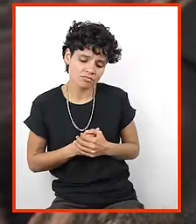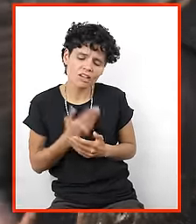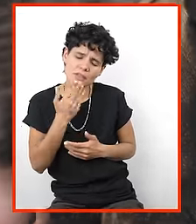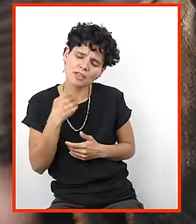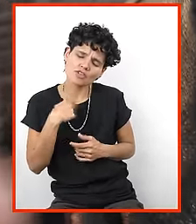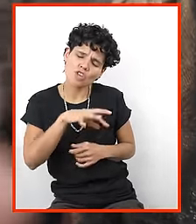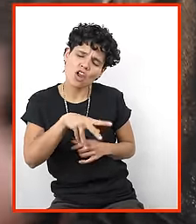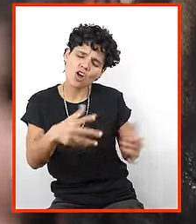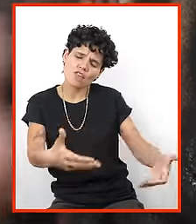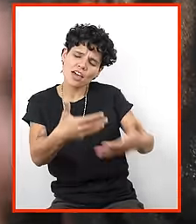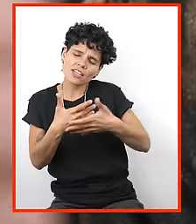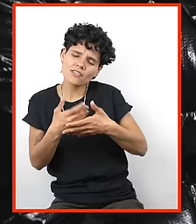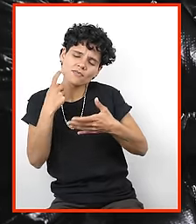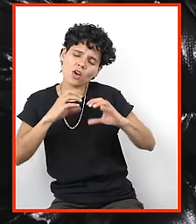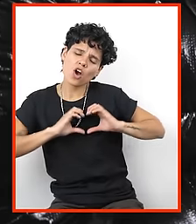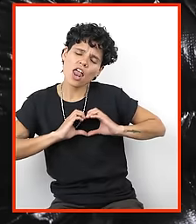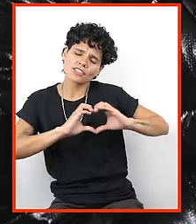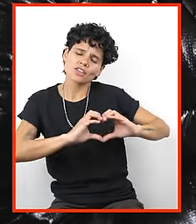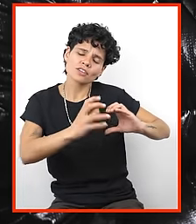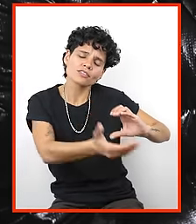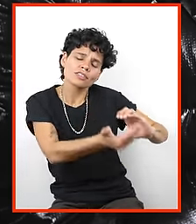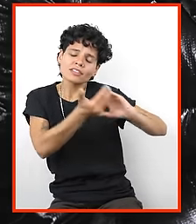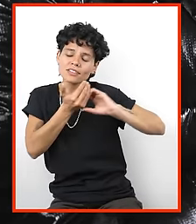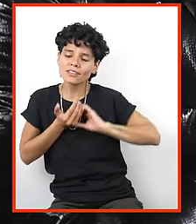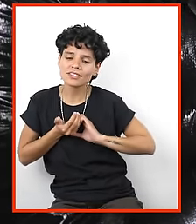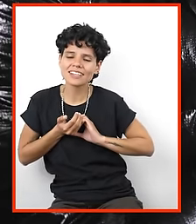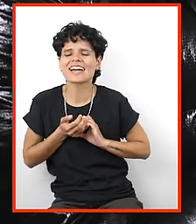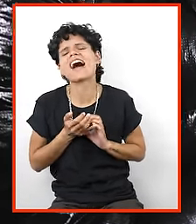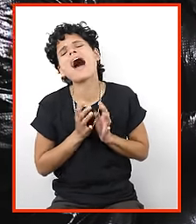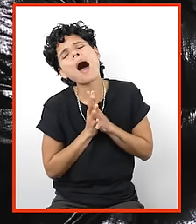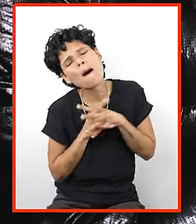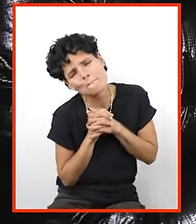robaría también, pero el corazón.